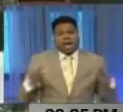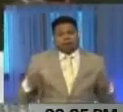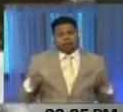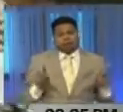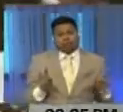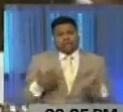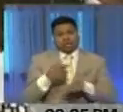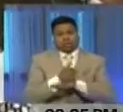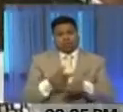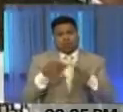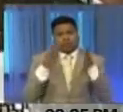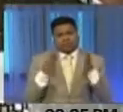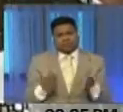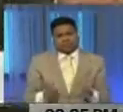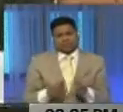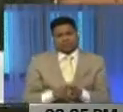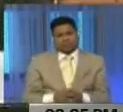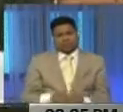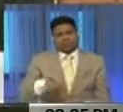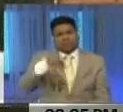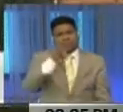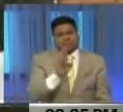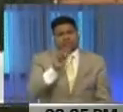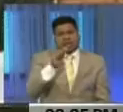gobernador Rangel Gómez,